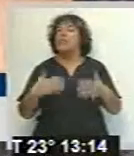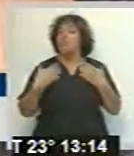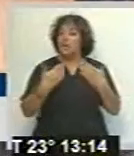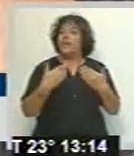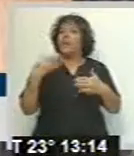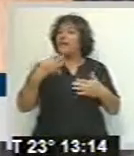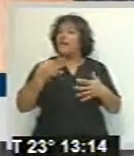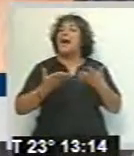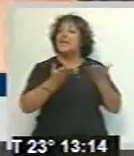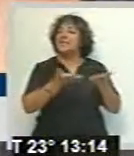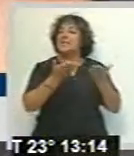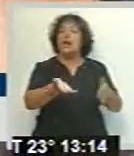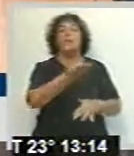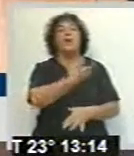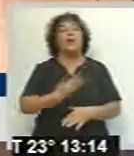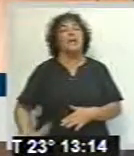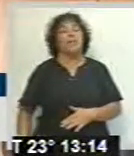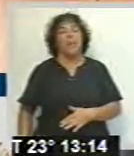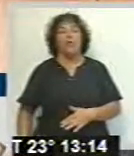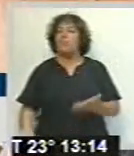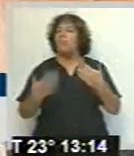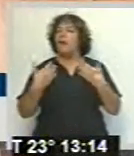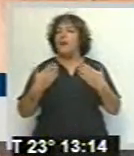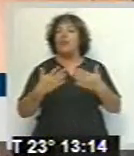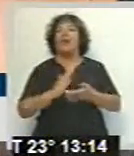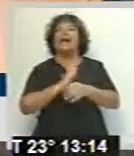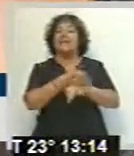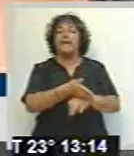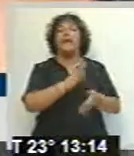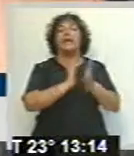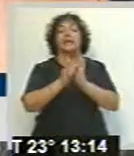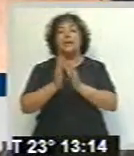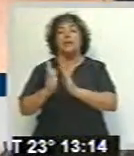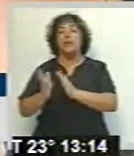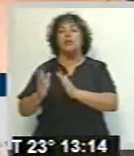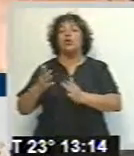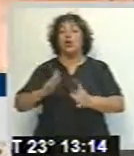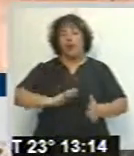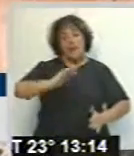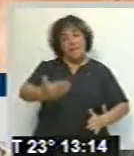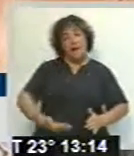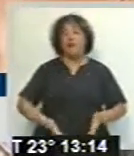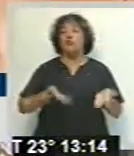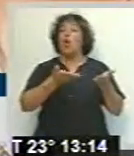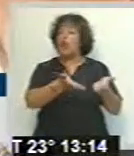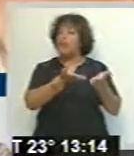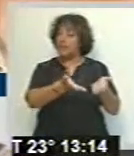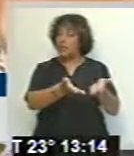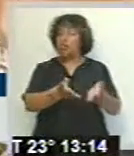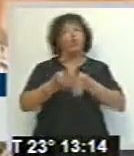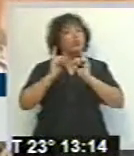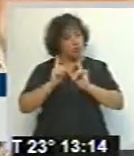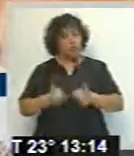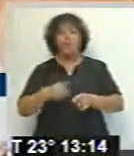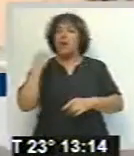ser asistidas por el Estado para poder acceder al tratamiento de fertilización asistida. Se ha establecido también